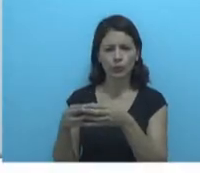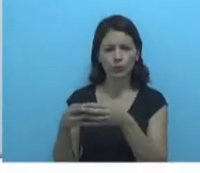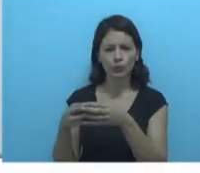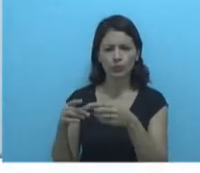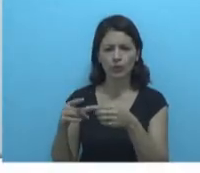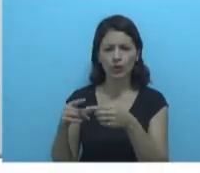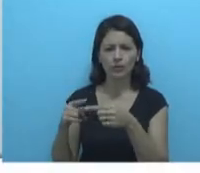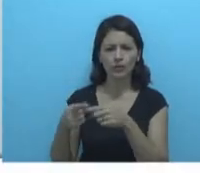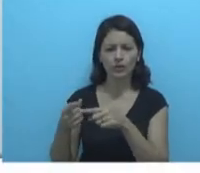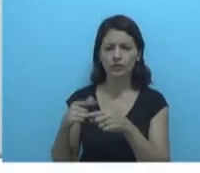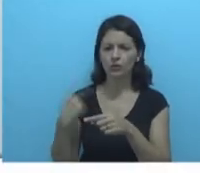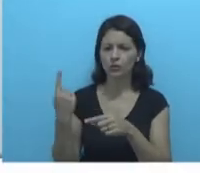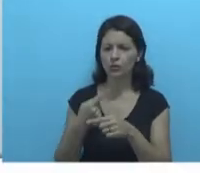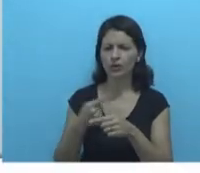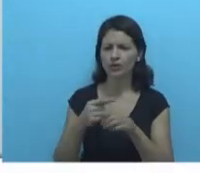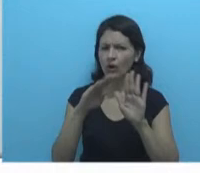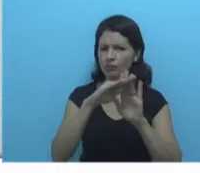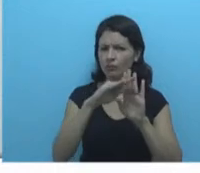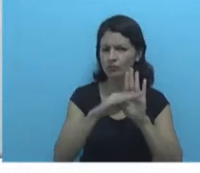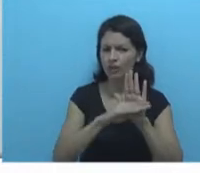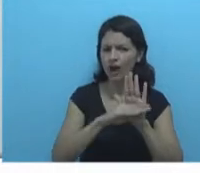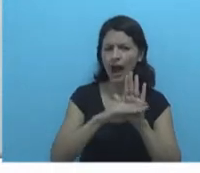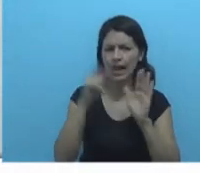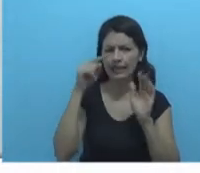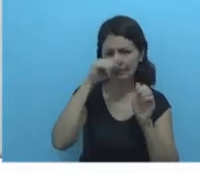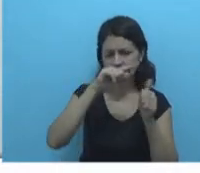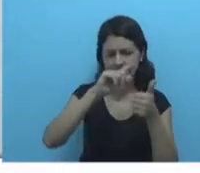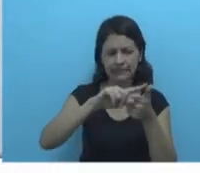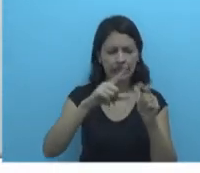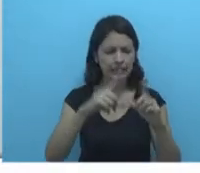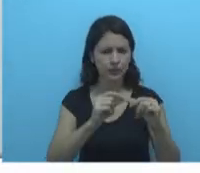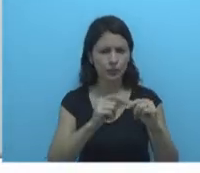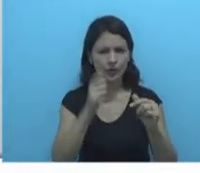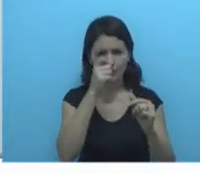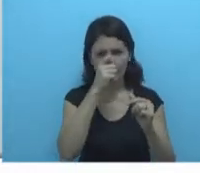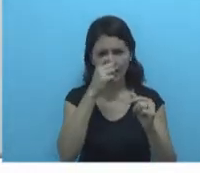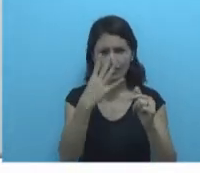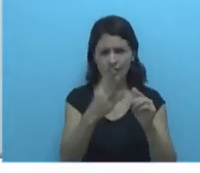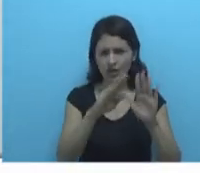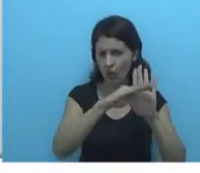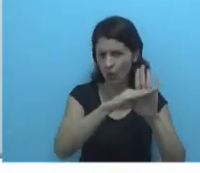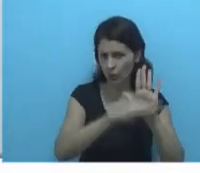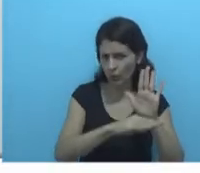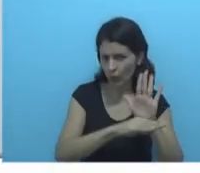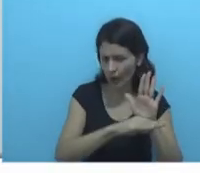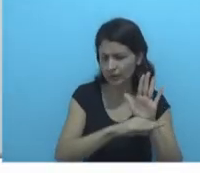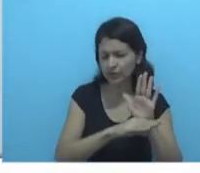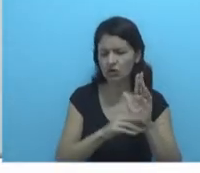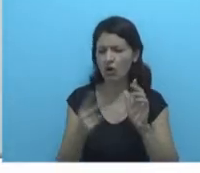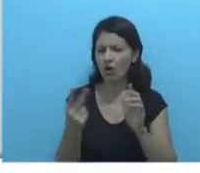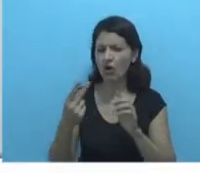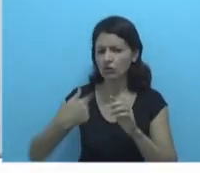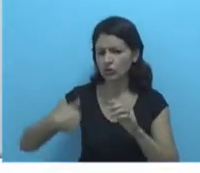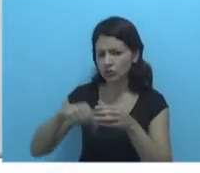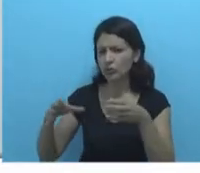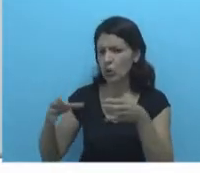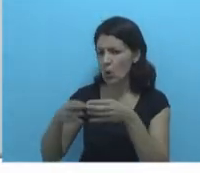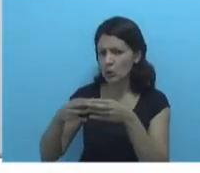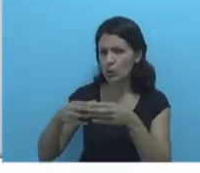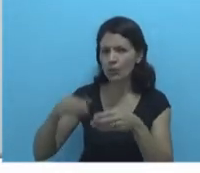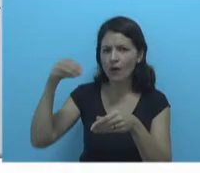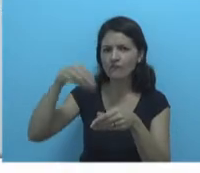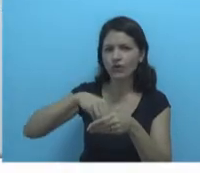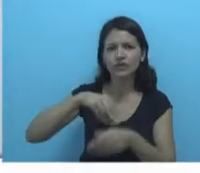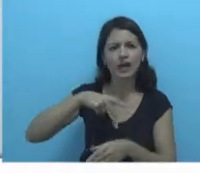la número 7 y la número 24, declaración de interés legislativo. Bueno,